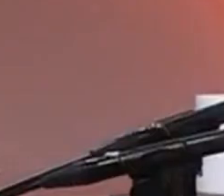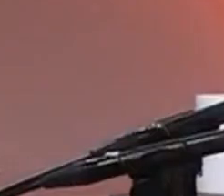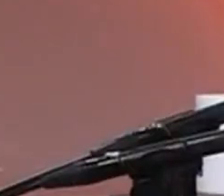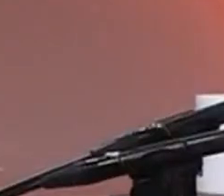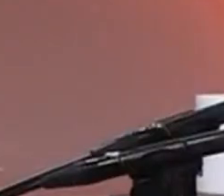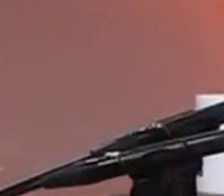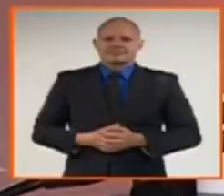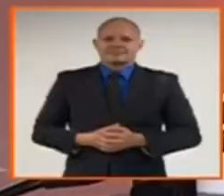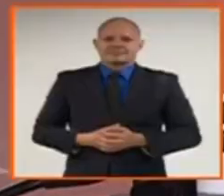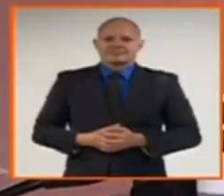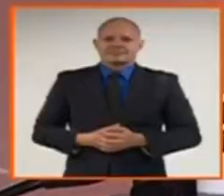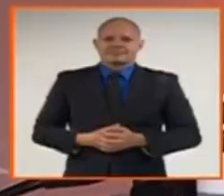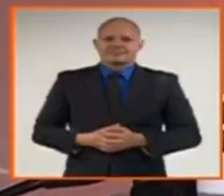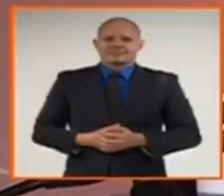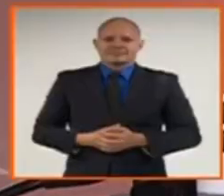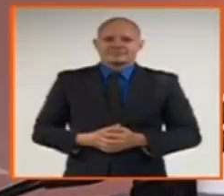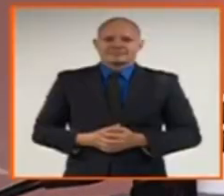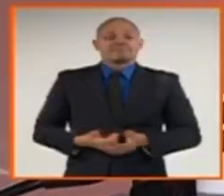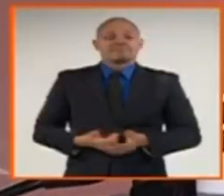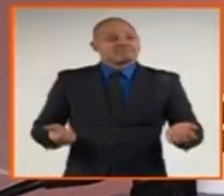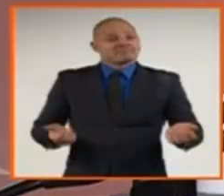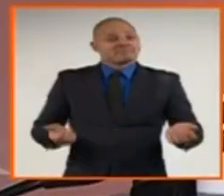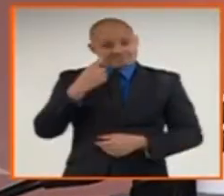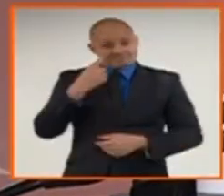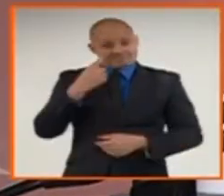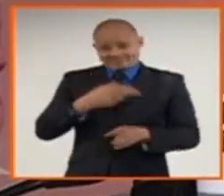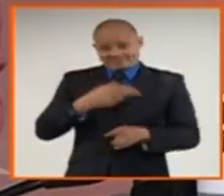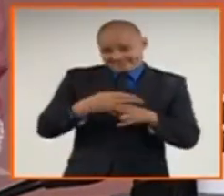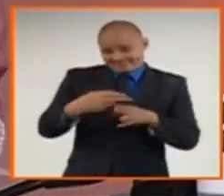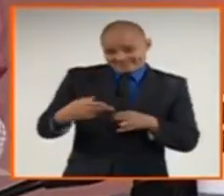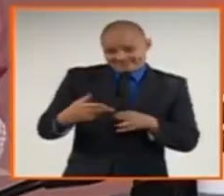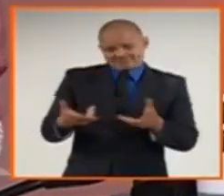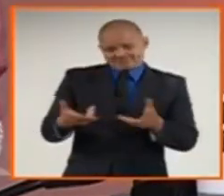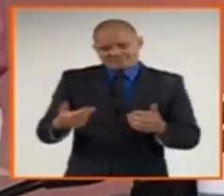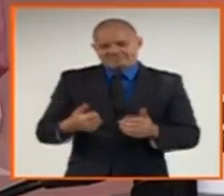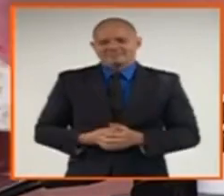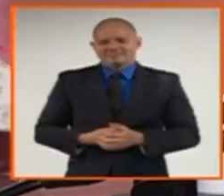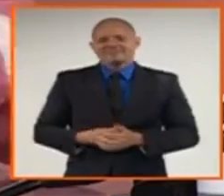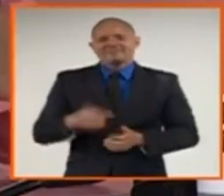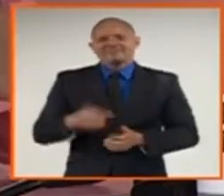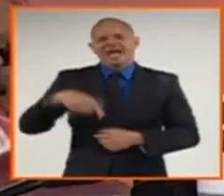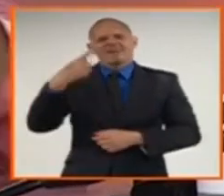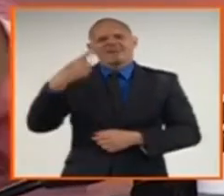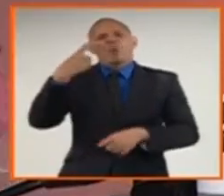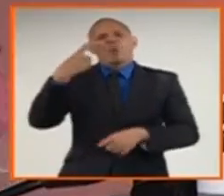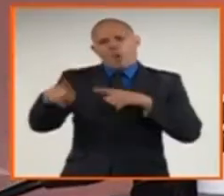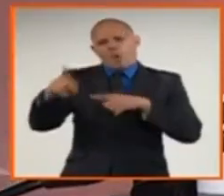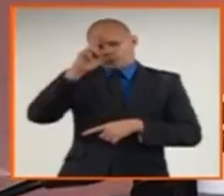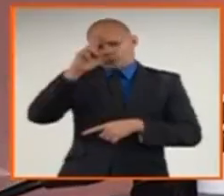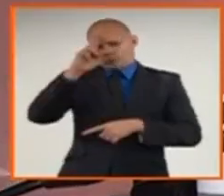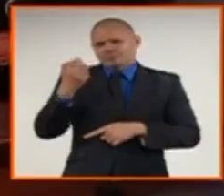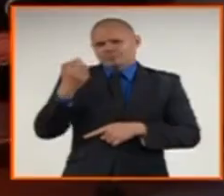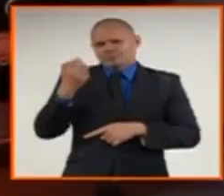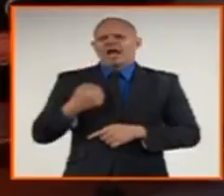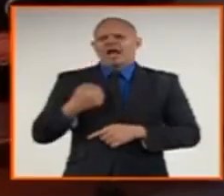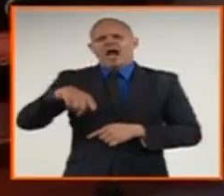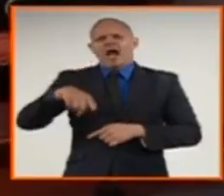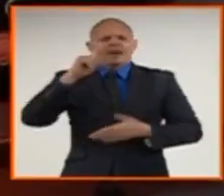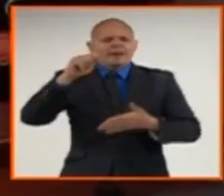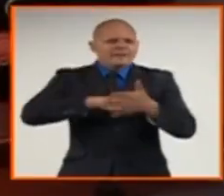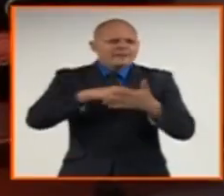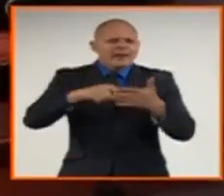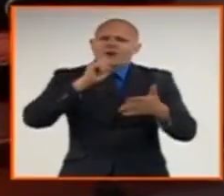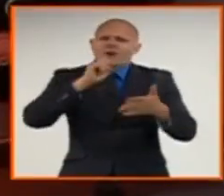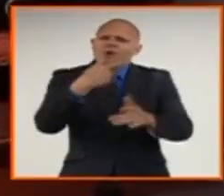Y bueno, esto es parte solamente de ese impacto. Voy con la doctora Verena y la estrategia hacia los niños, que también